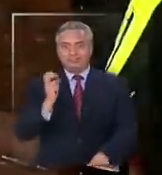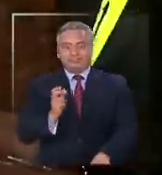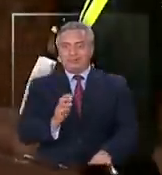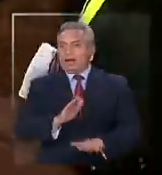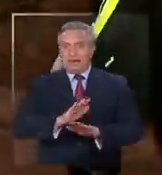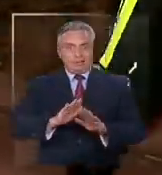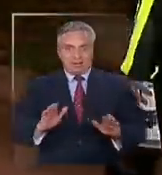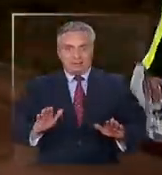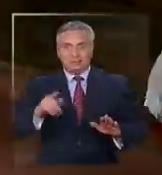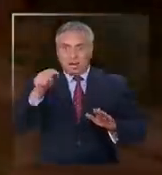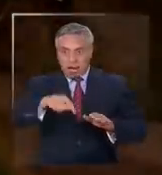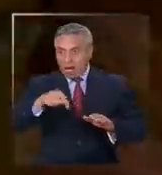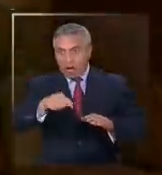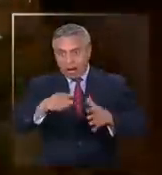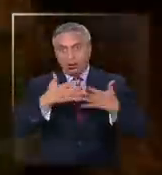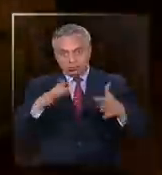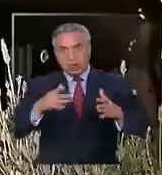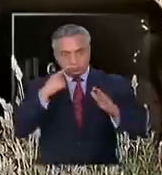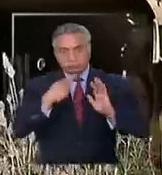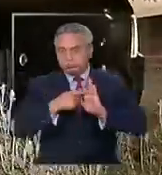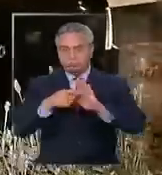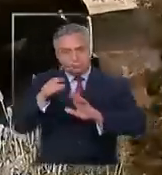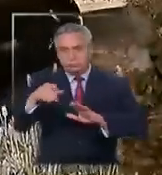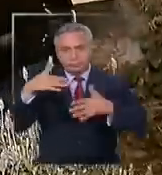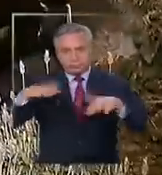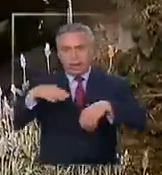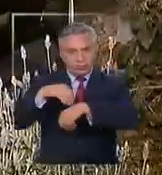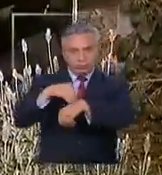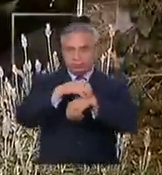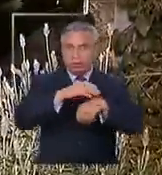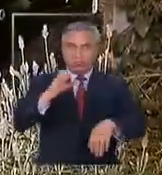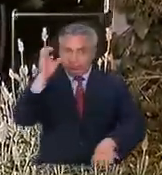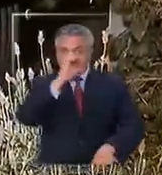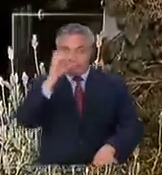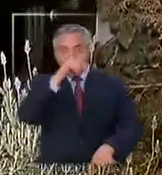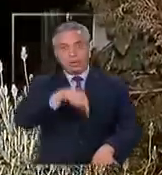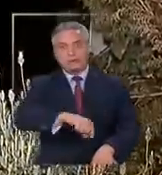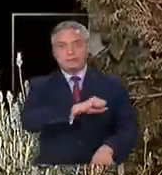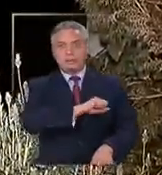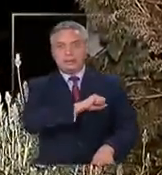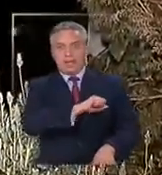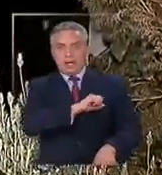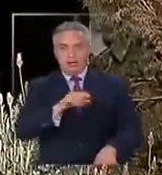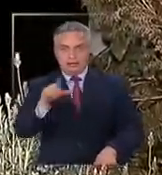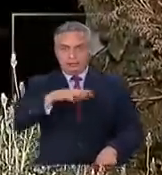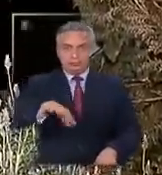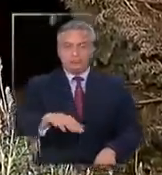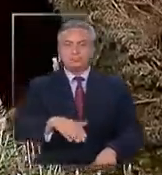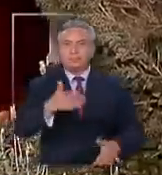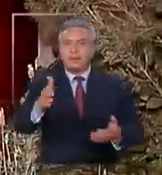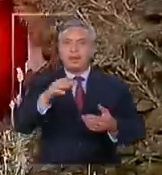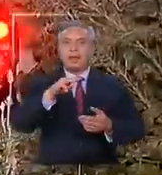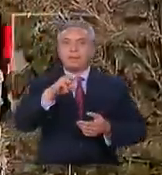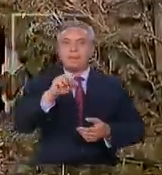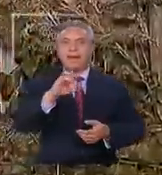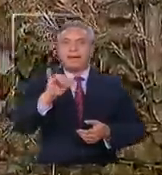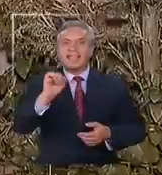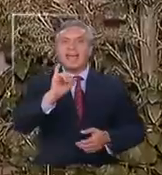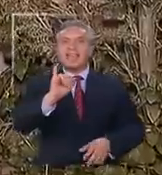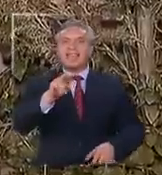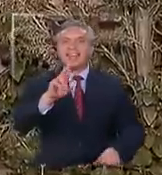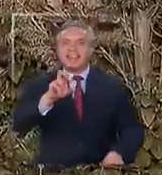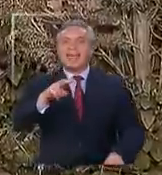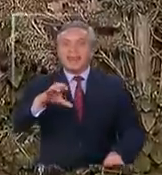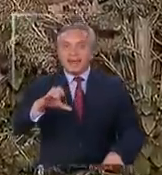en estos momentos se mantienen en cargo y están siendo buscados por dentro de la ciudad de Santiago. ¿Se trata de María Irene Chadwick, prima del